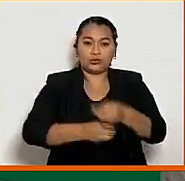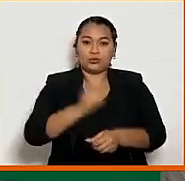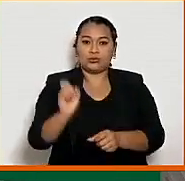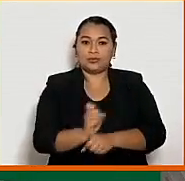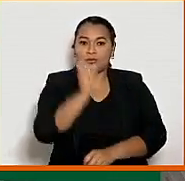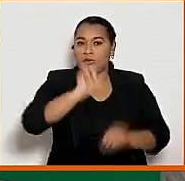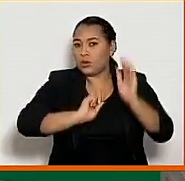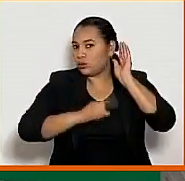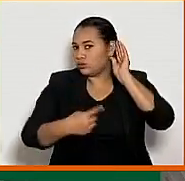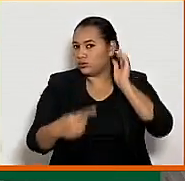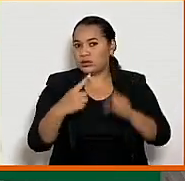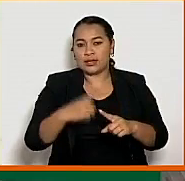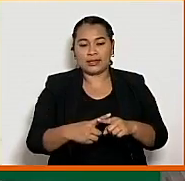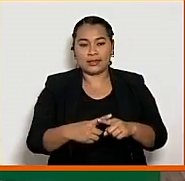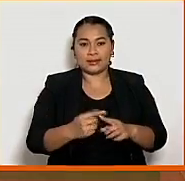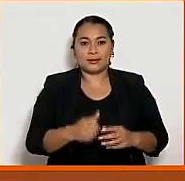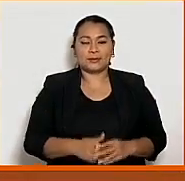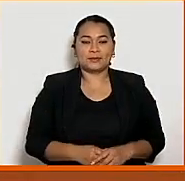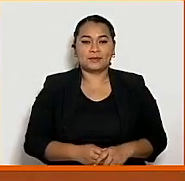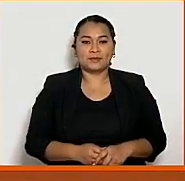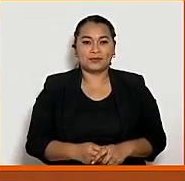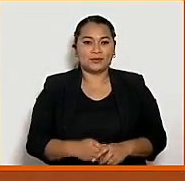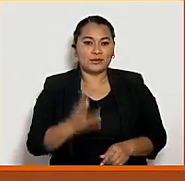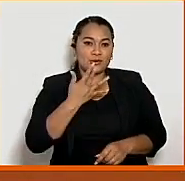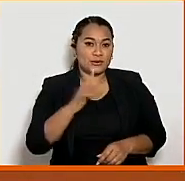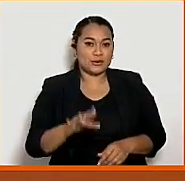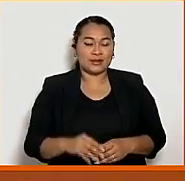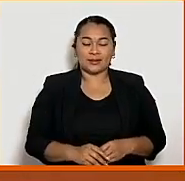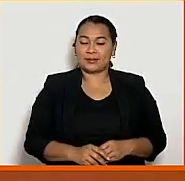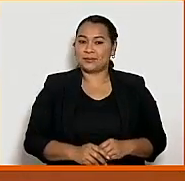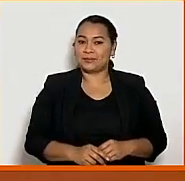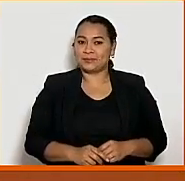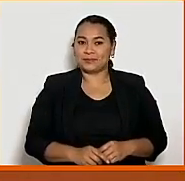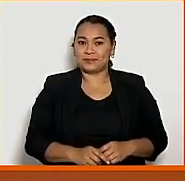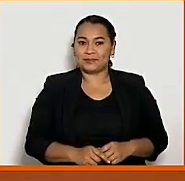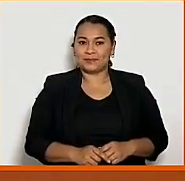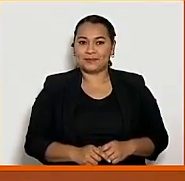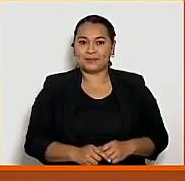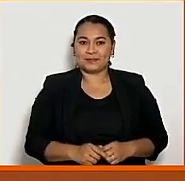MultiX. Y esta es suerte.